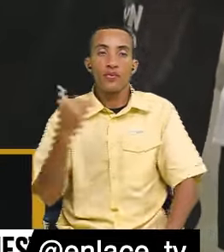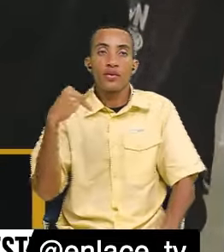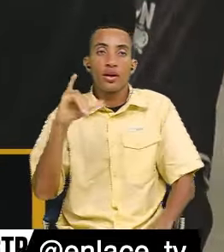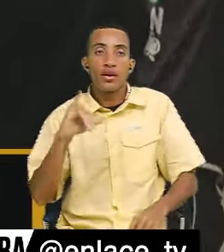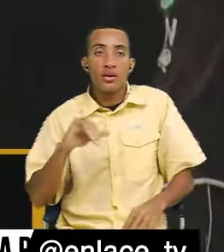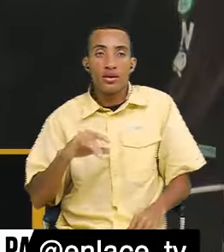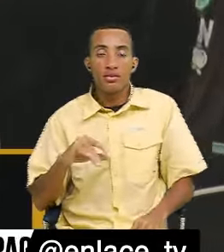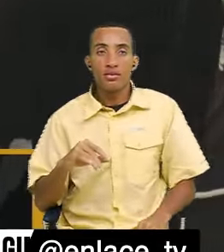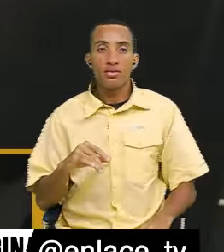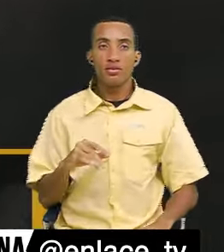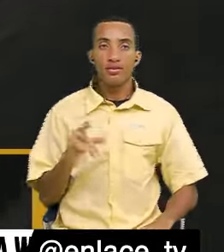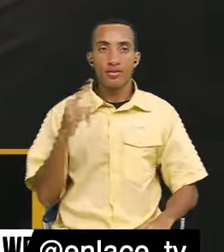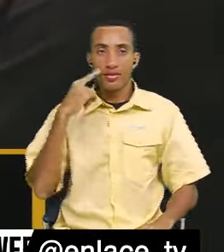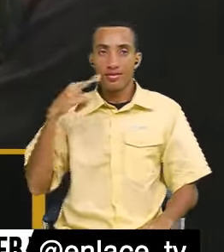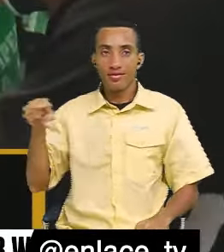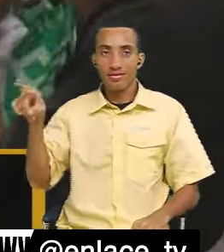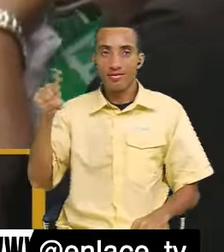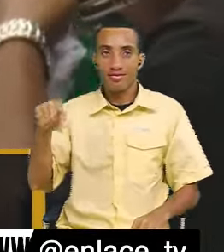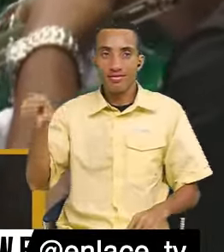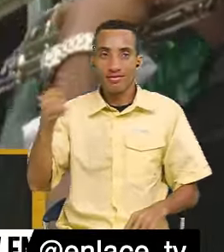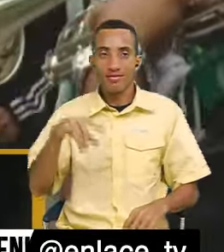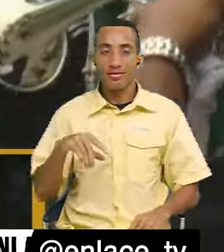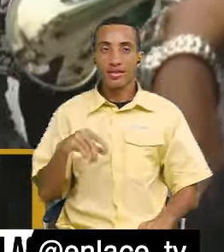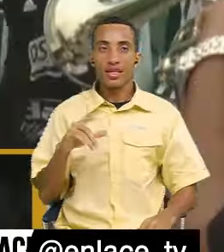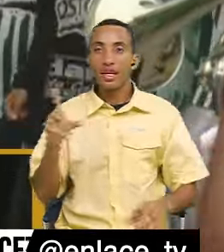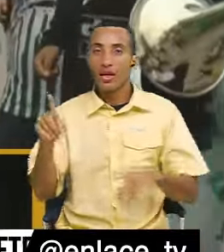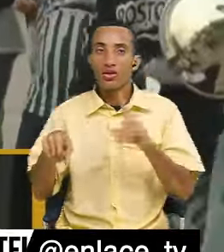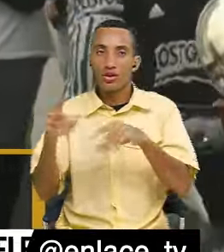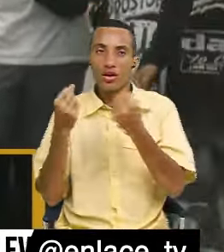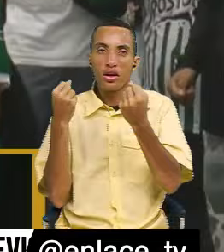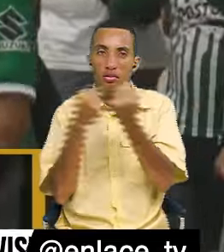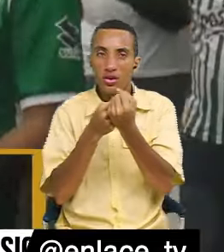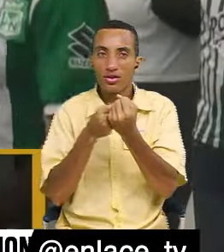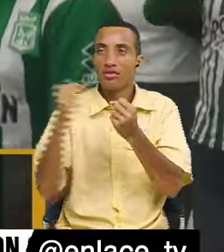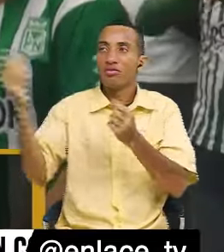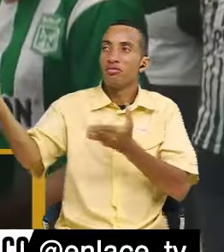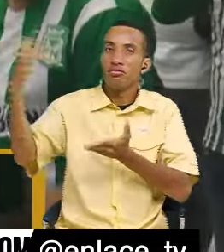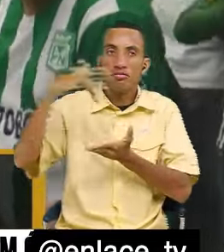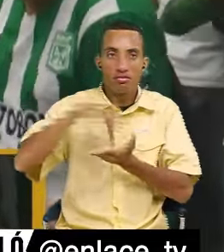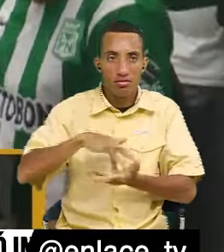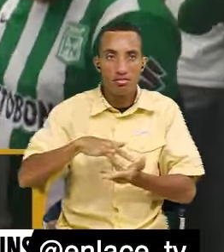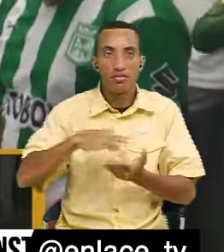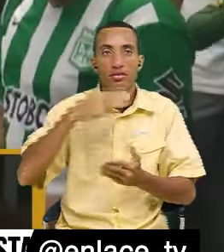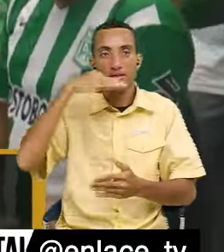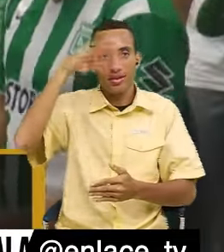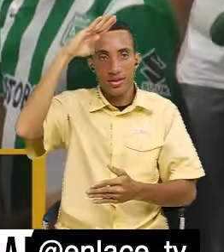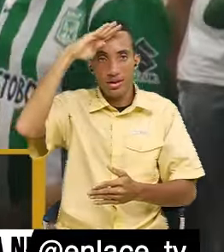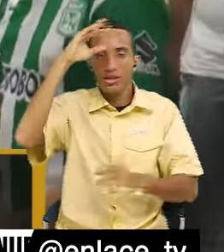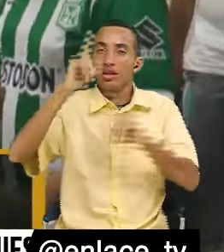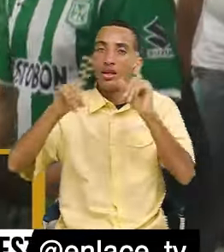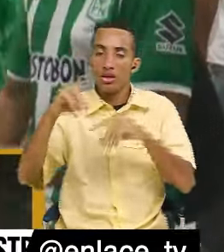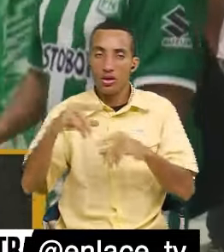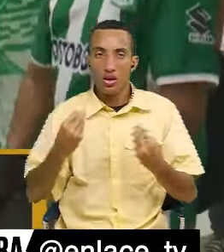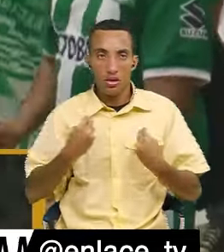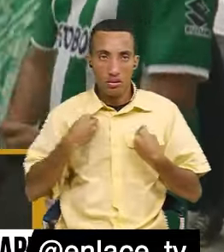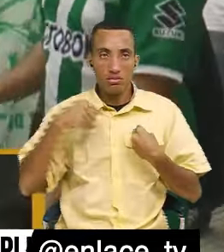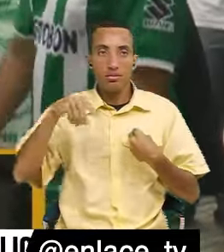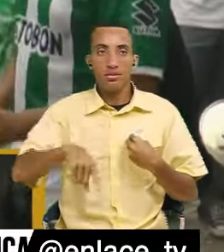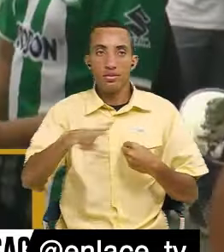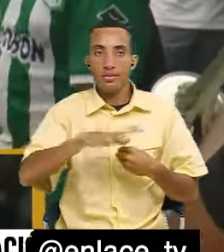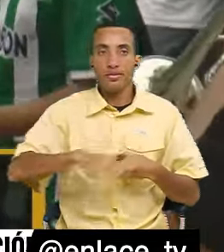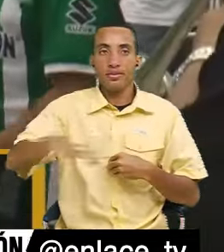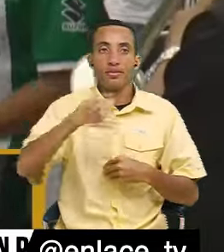que se vive de la barra que ha llegado de Medellín, en algunos de ellos, otros de Barrancabermeja. Vamos a dialogar con algunos de